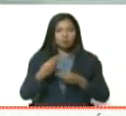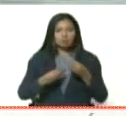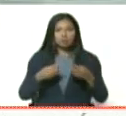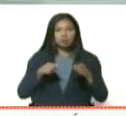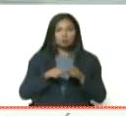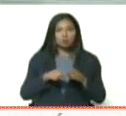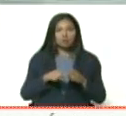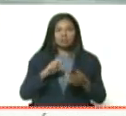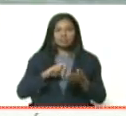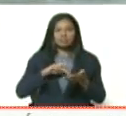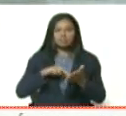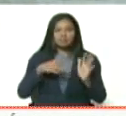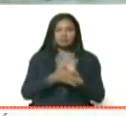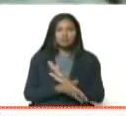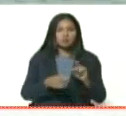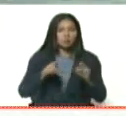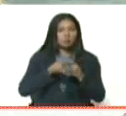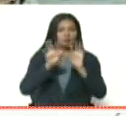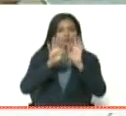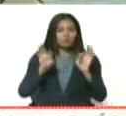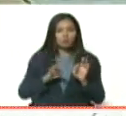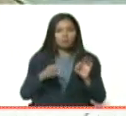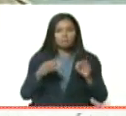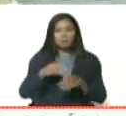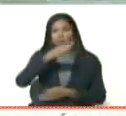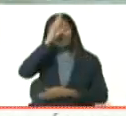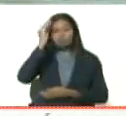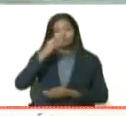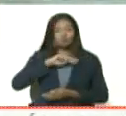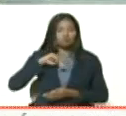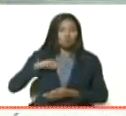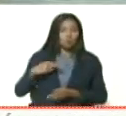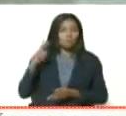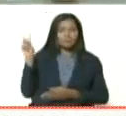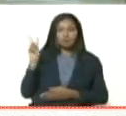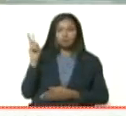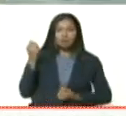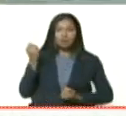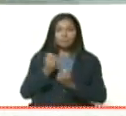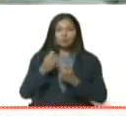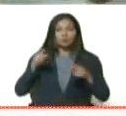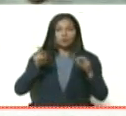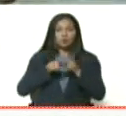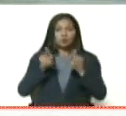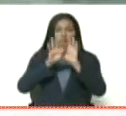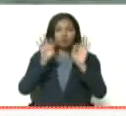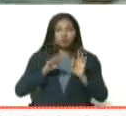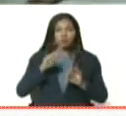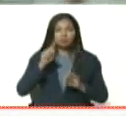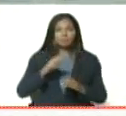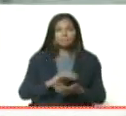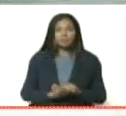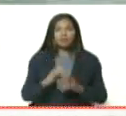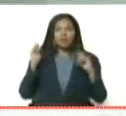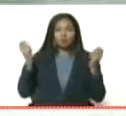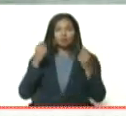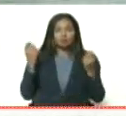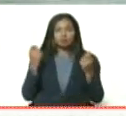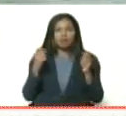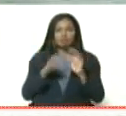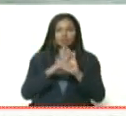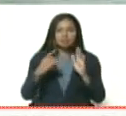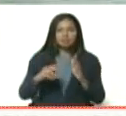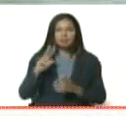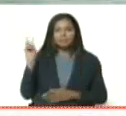Que es el crimen que está cometiendo Donald Trump contra Venezuela con el apoyo y la promoción de la derecha